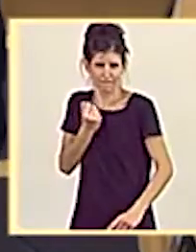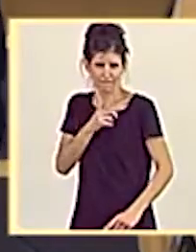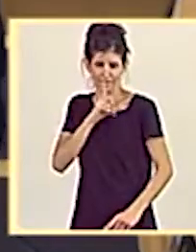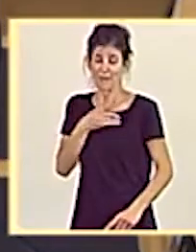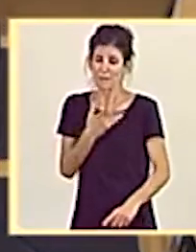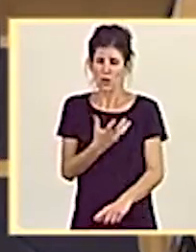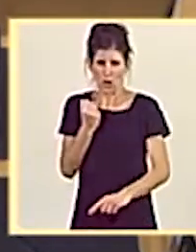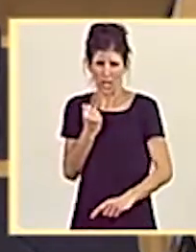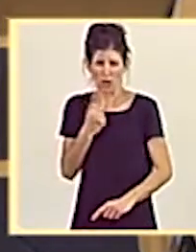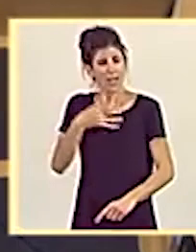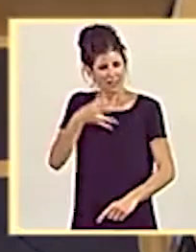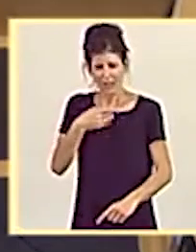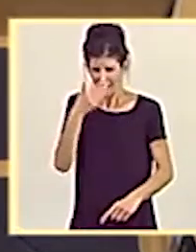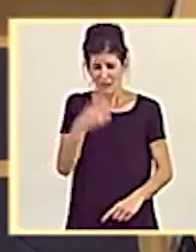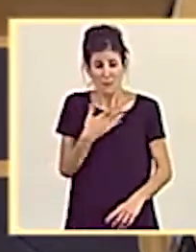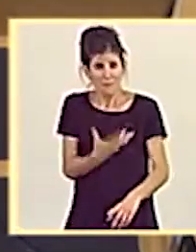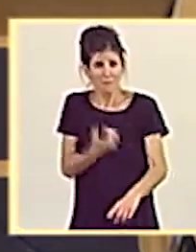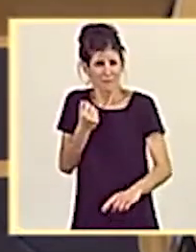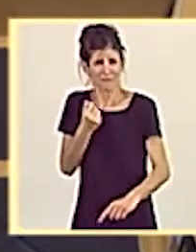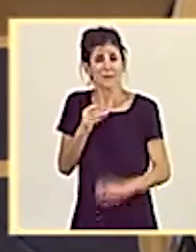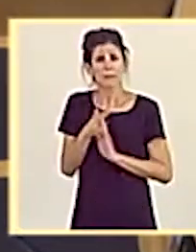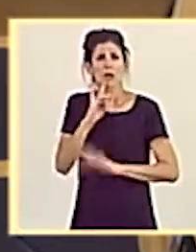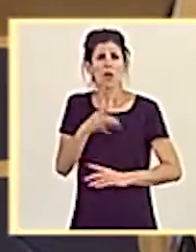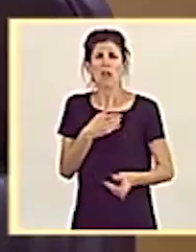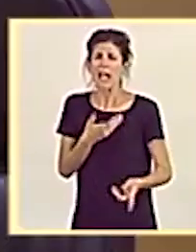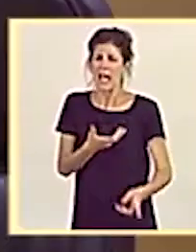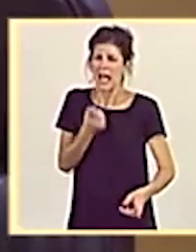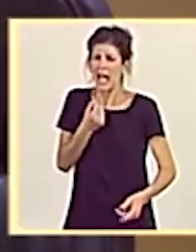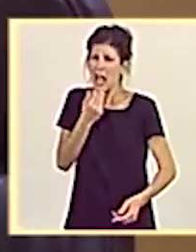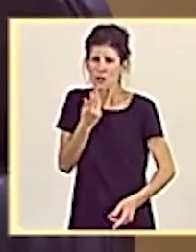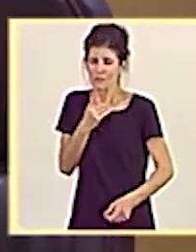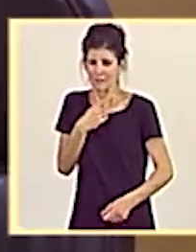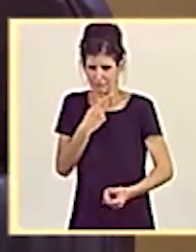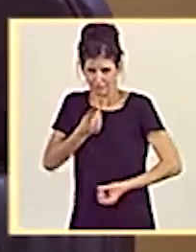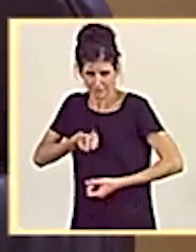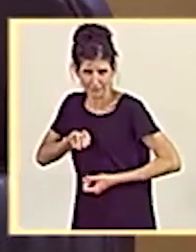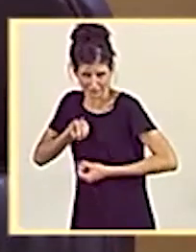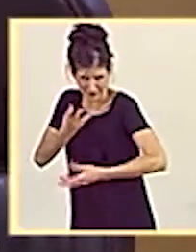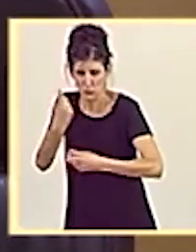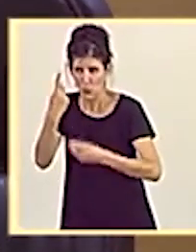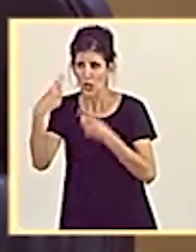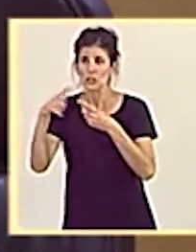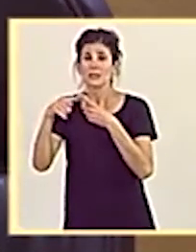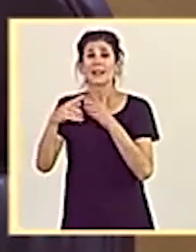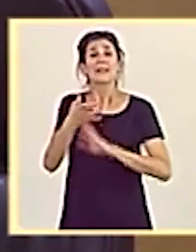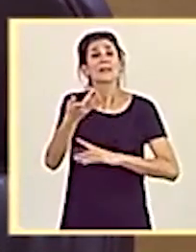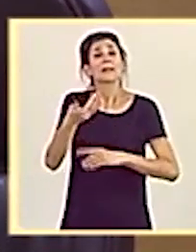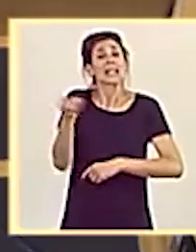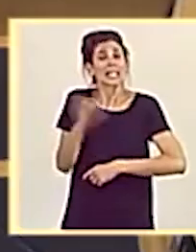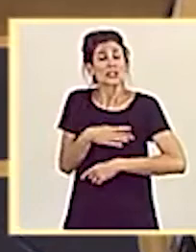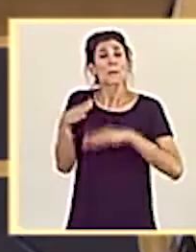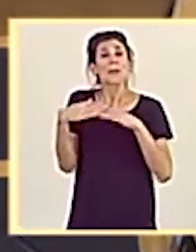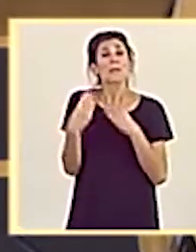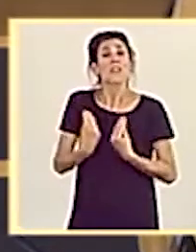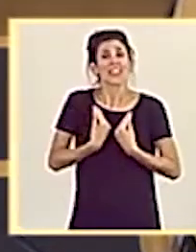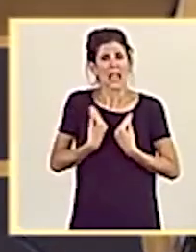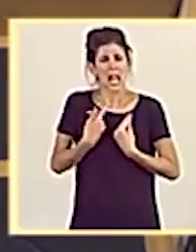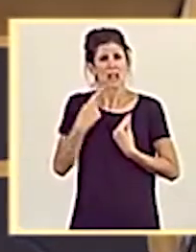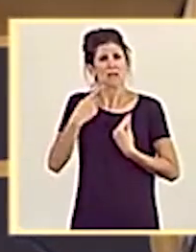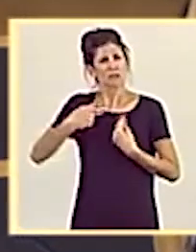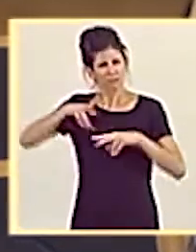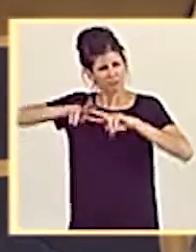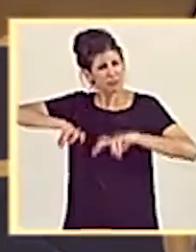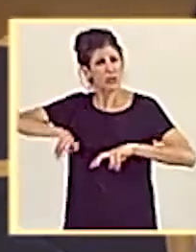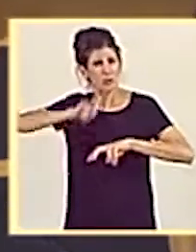me contengo. De verdad que me contengo, pero no me voy a contener de algo. Mira, aquí tengo, para valorar el ingreso mínimo vital, y lo que se ha hecho en